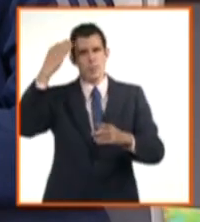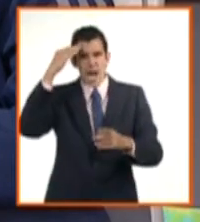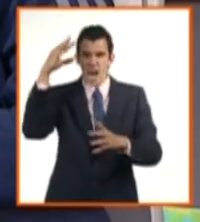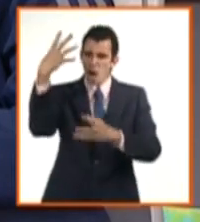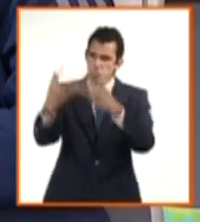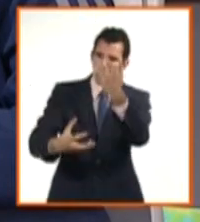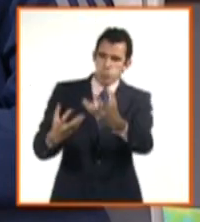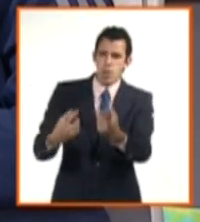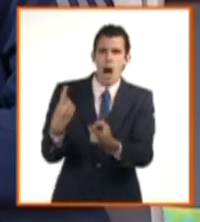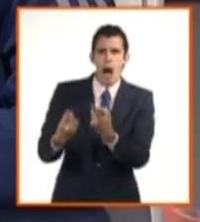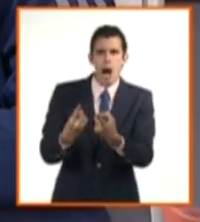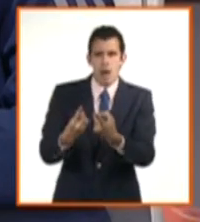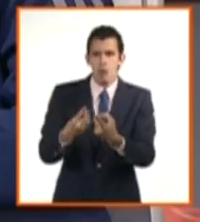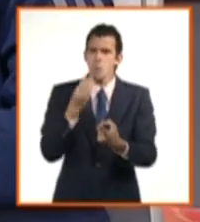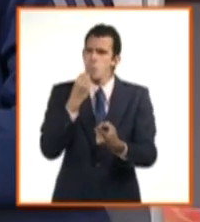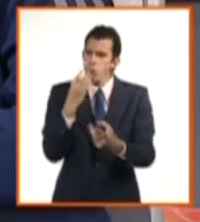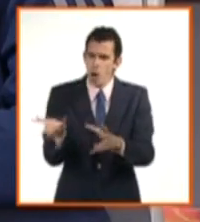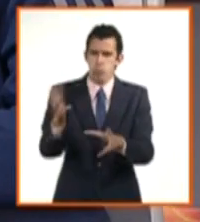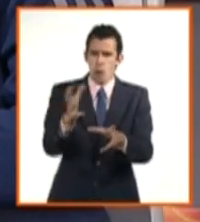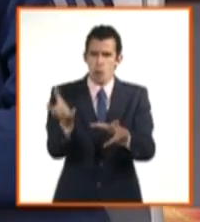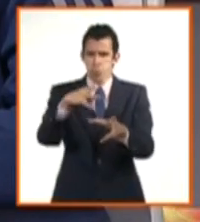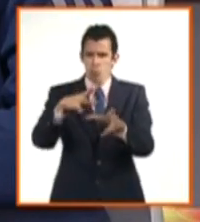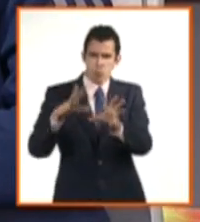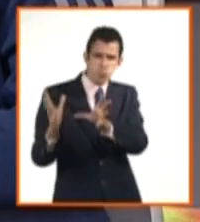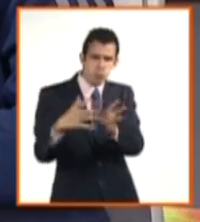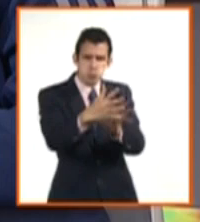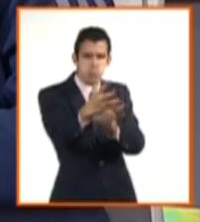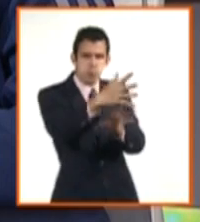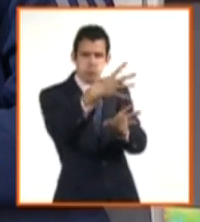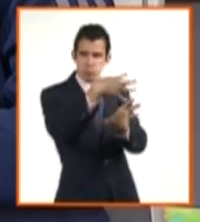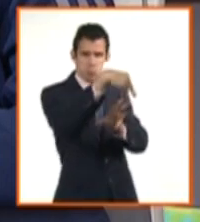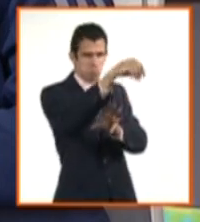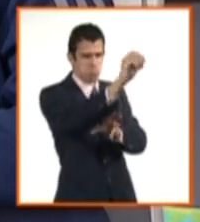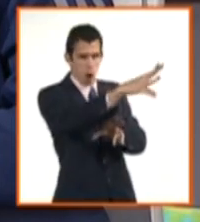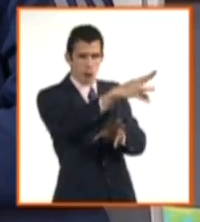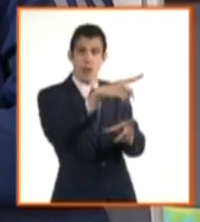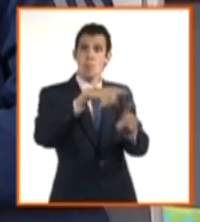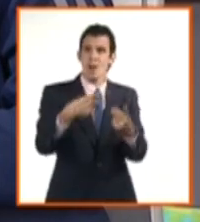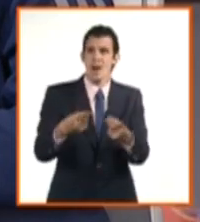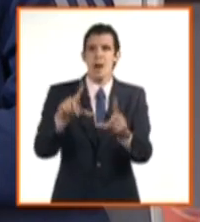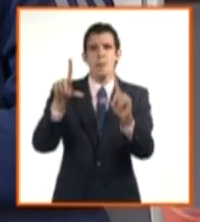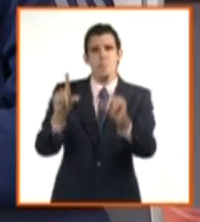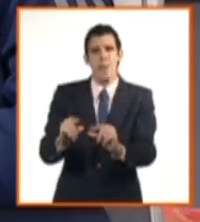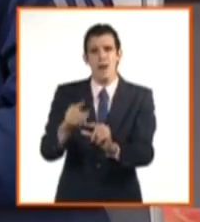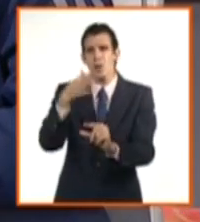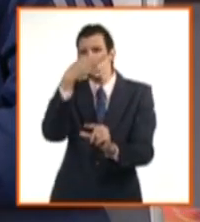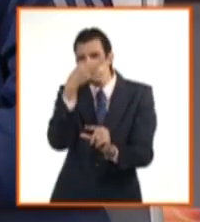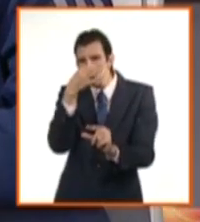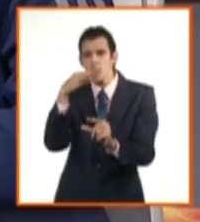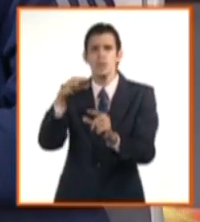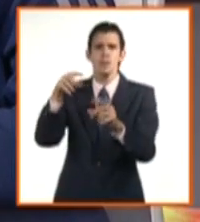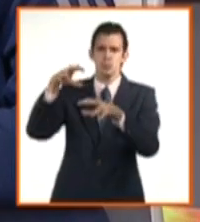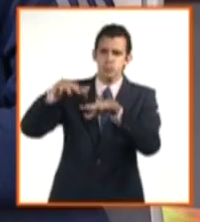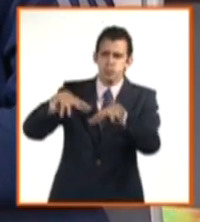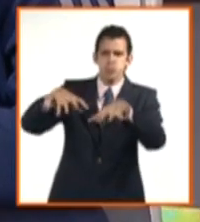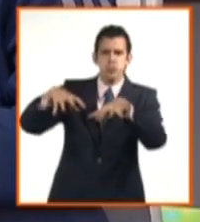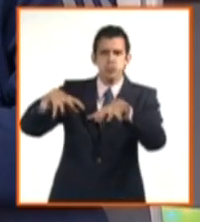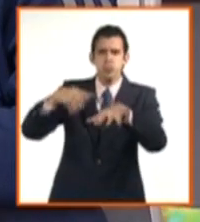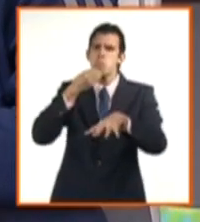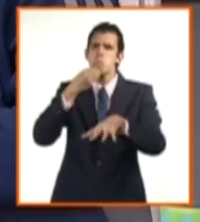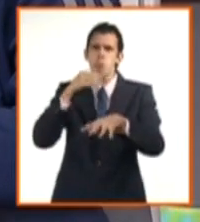en los territorios y también hay creadas brigadas con las empresas constructoras para una vez esa es la situación meteorológica